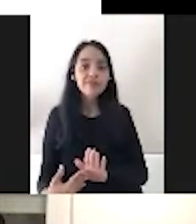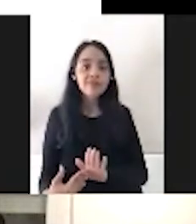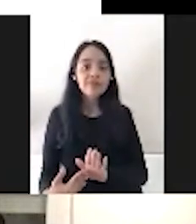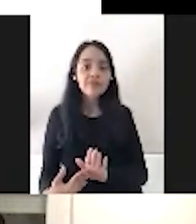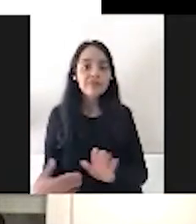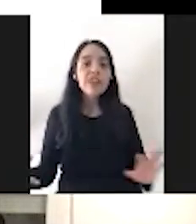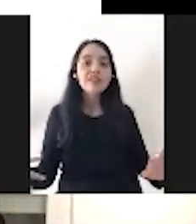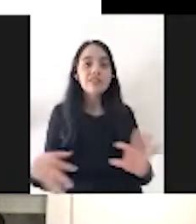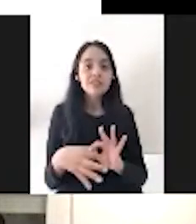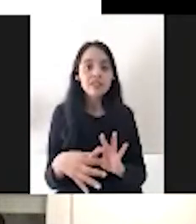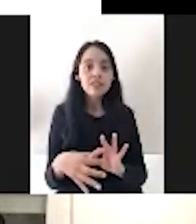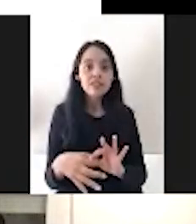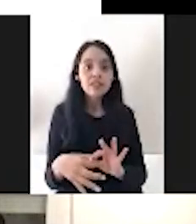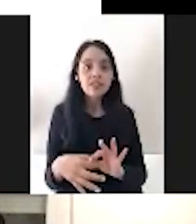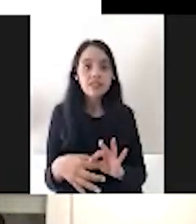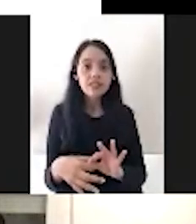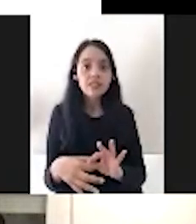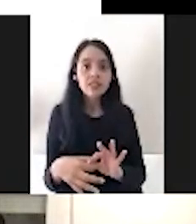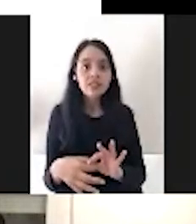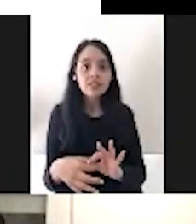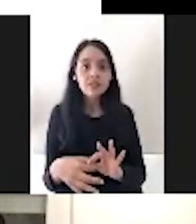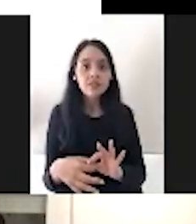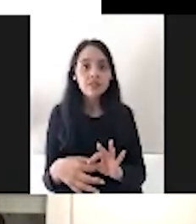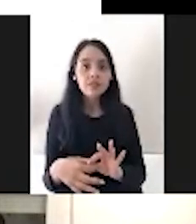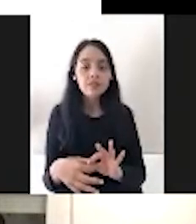día a entidades o personas que